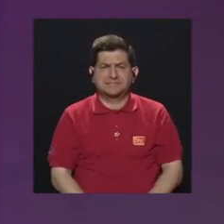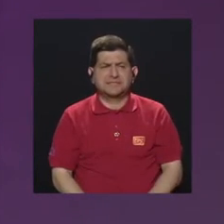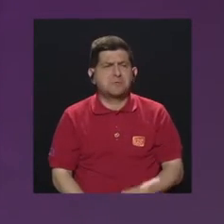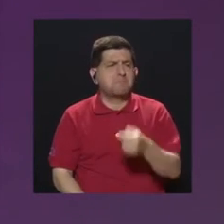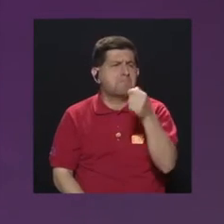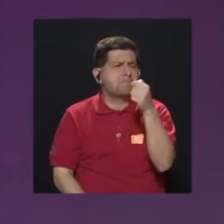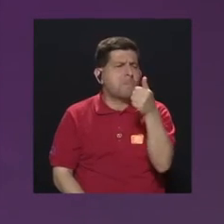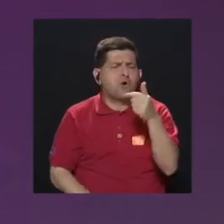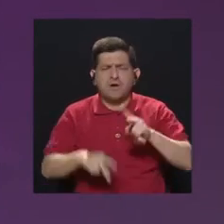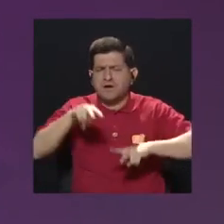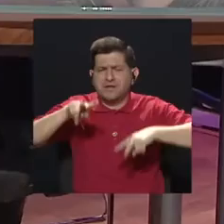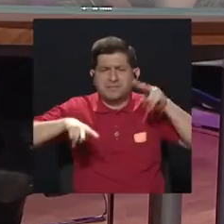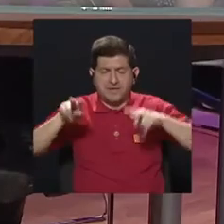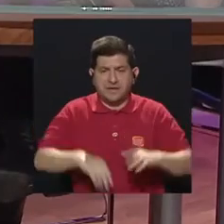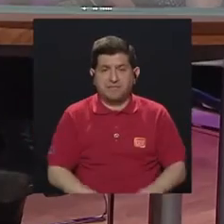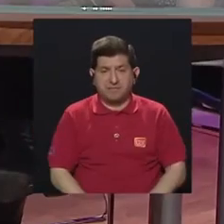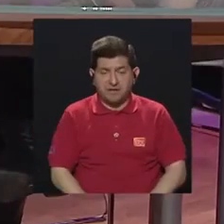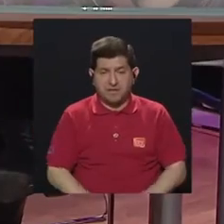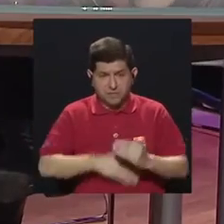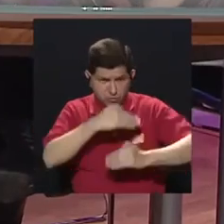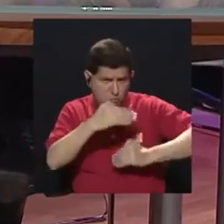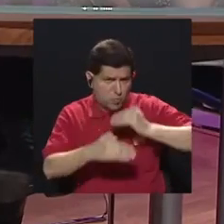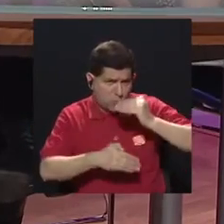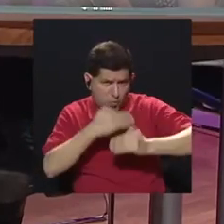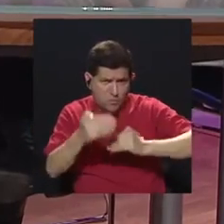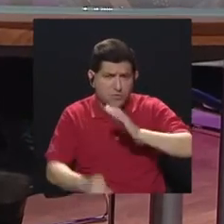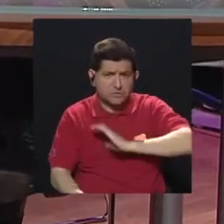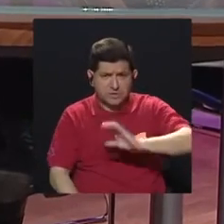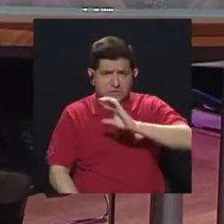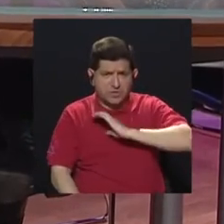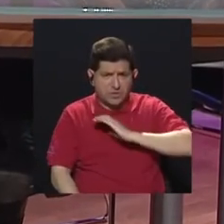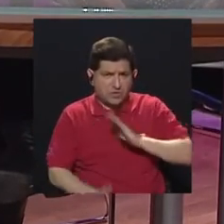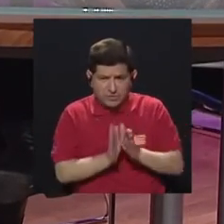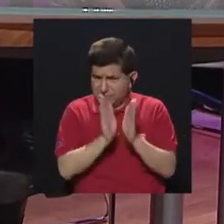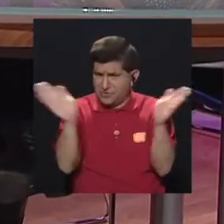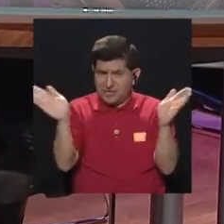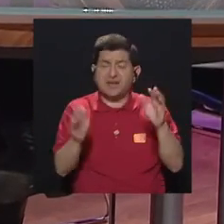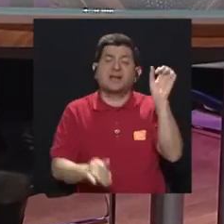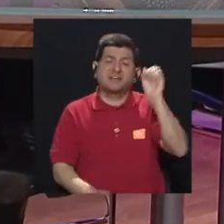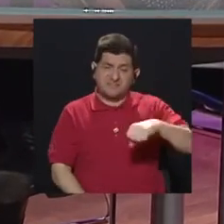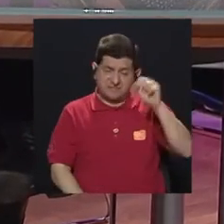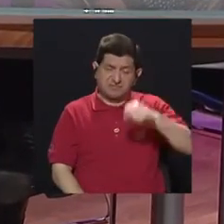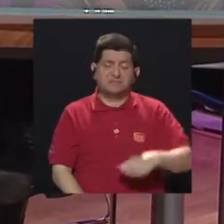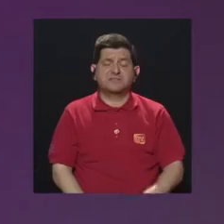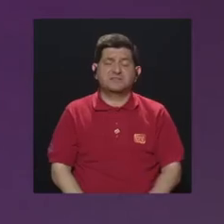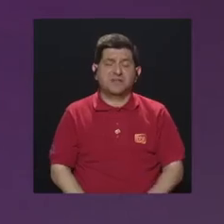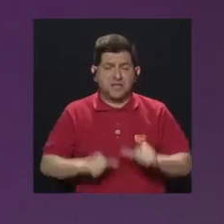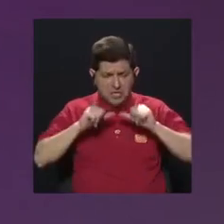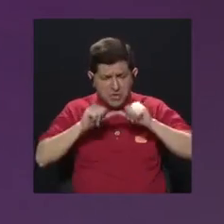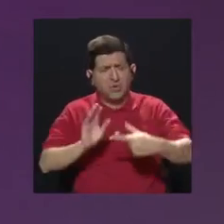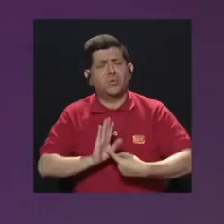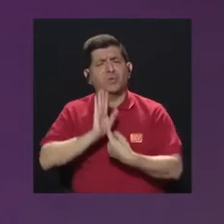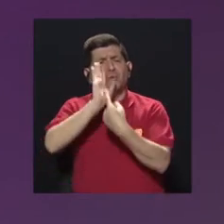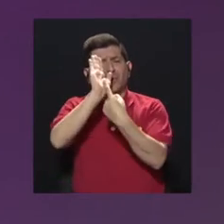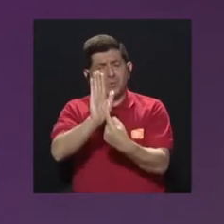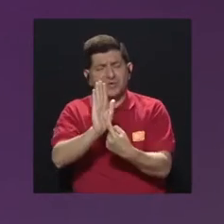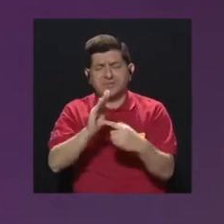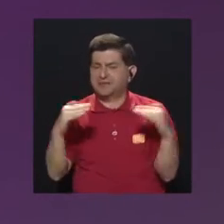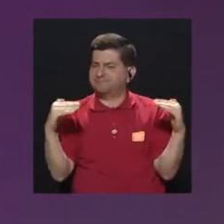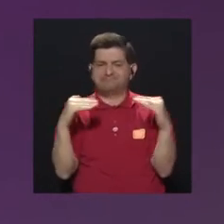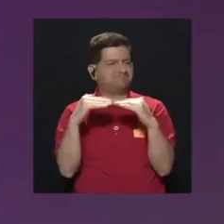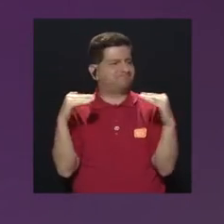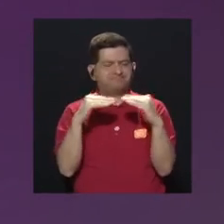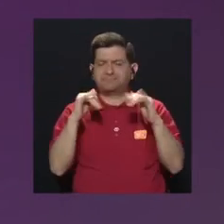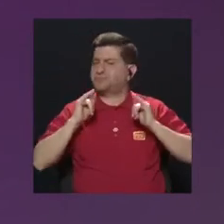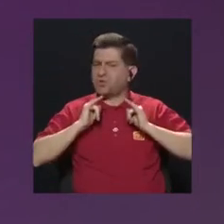pequeñas variantes digamos que es un comportamiento muy muy generalizado lakers que sigue reflejando la inequidad la